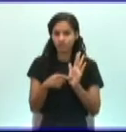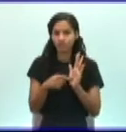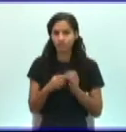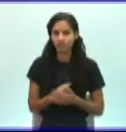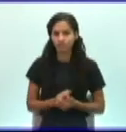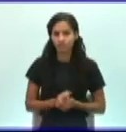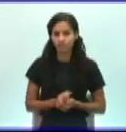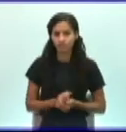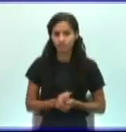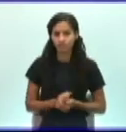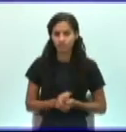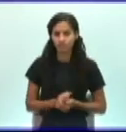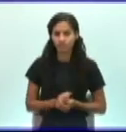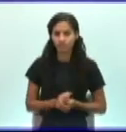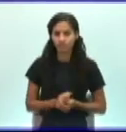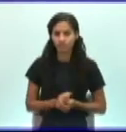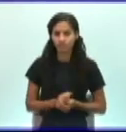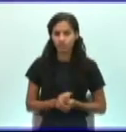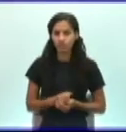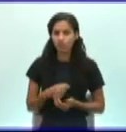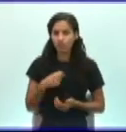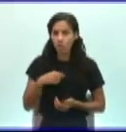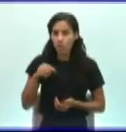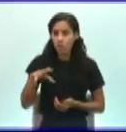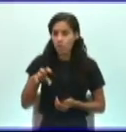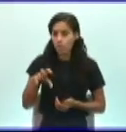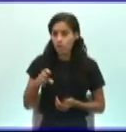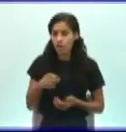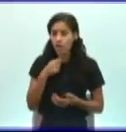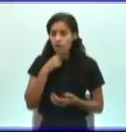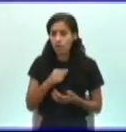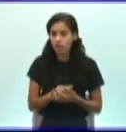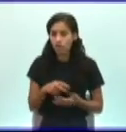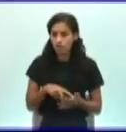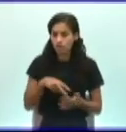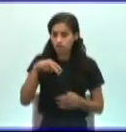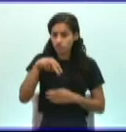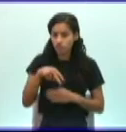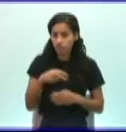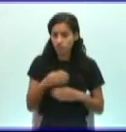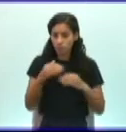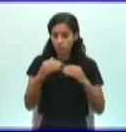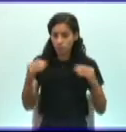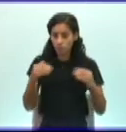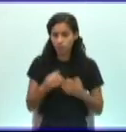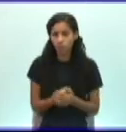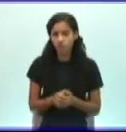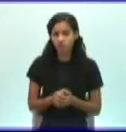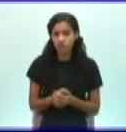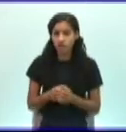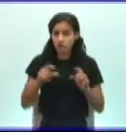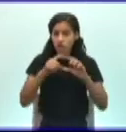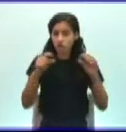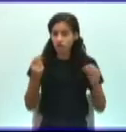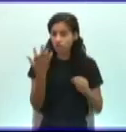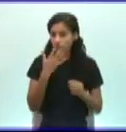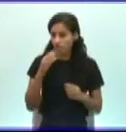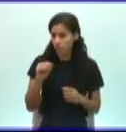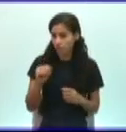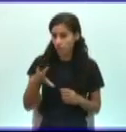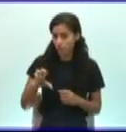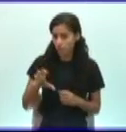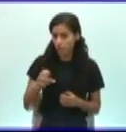pantalla. Mi perro salta el muro. En la oración se habla del perro y